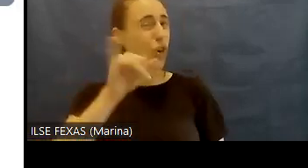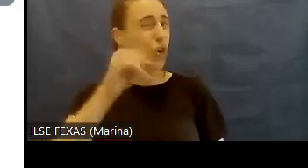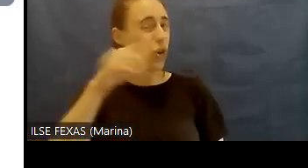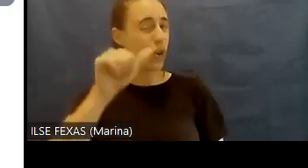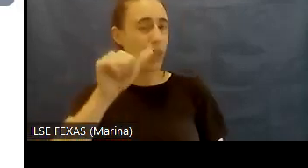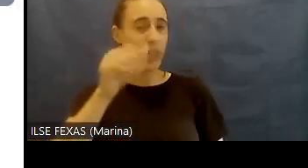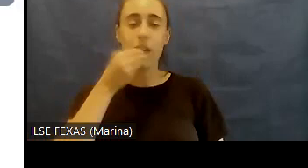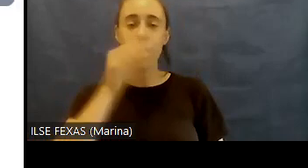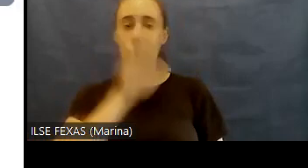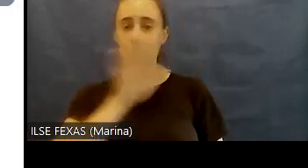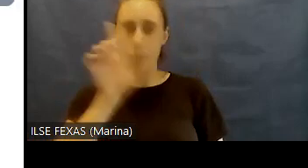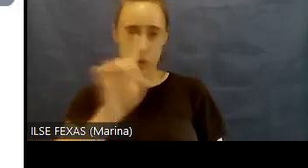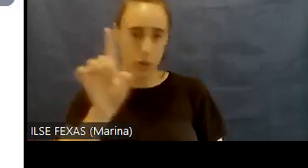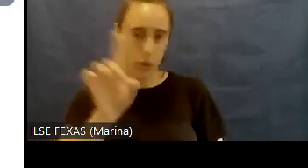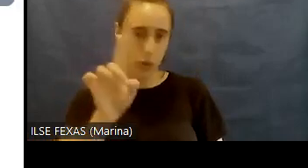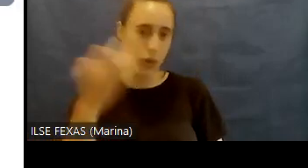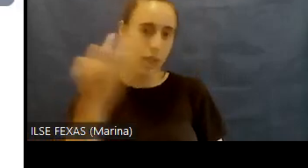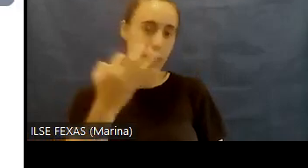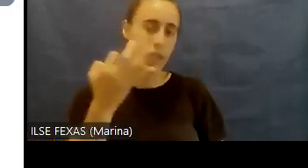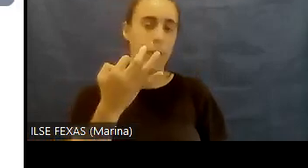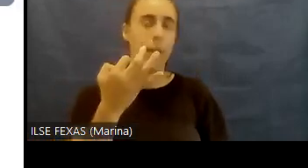sería, tendríamos que irnos a